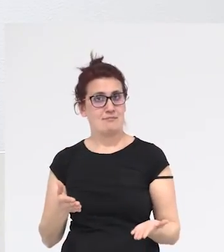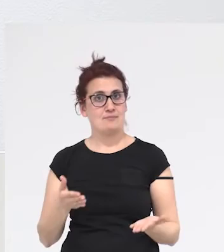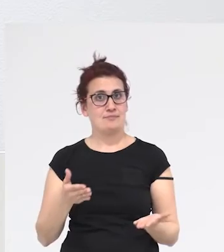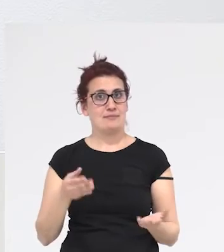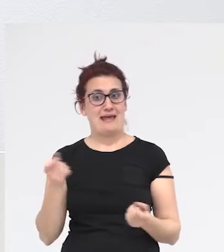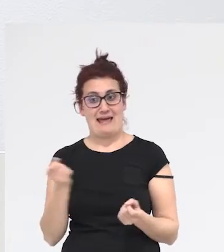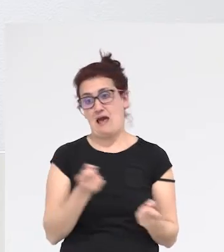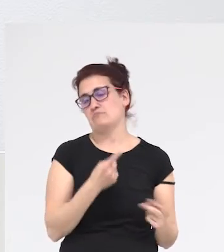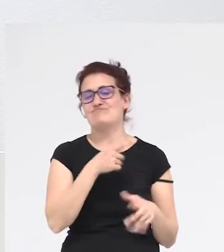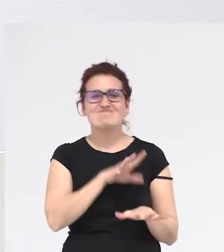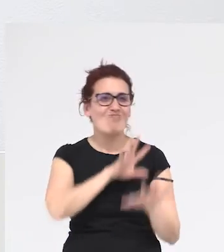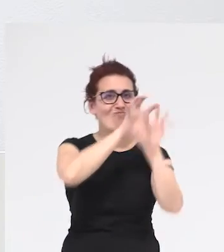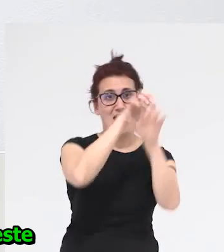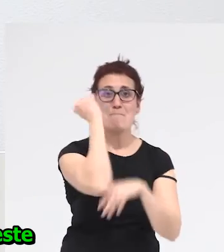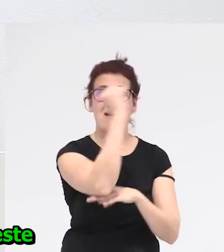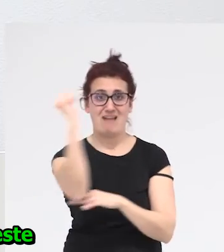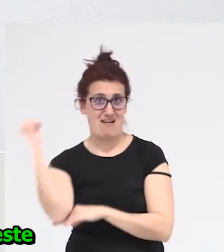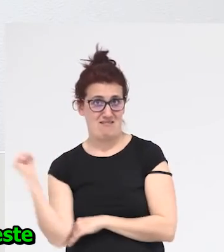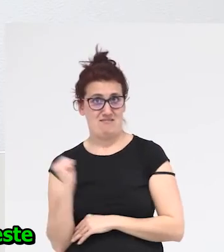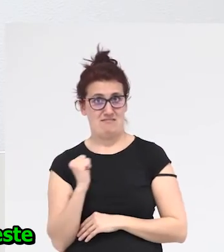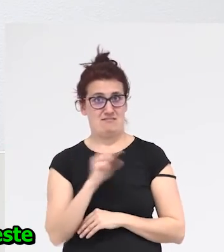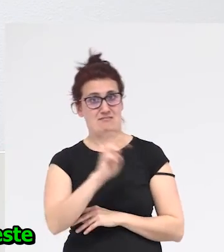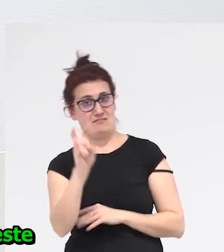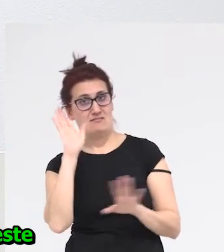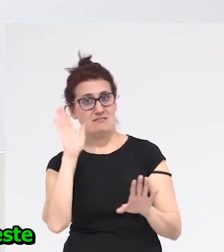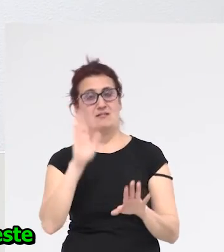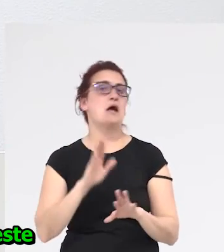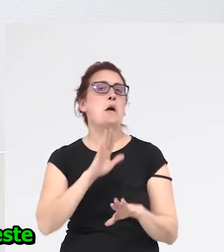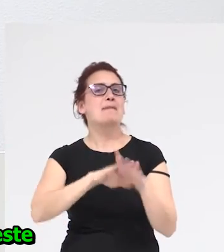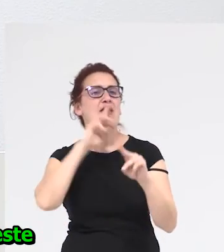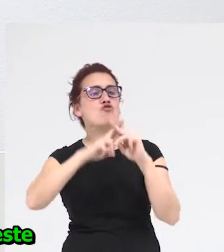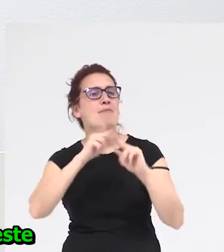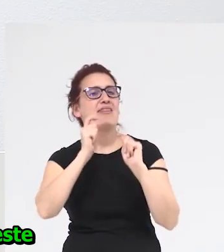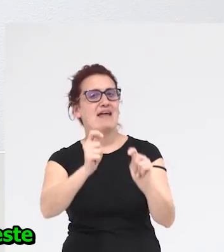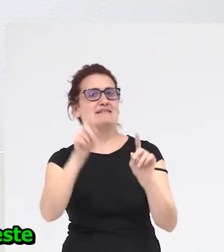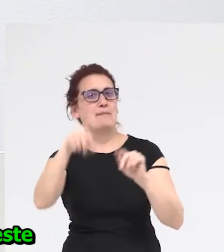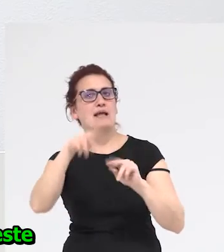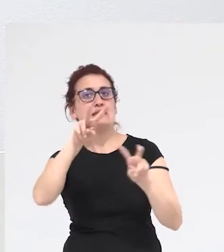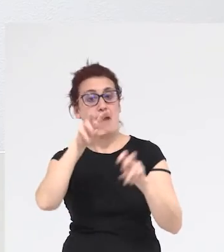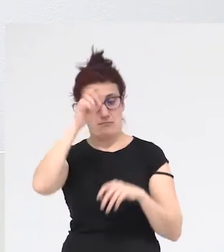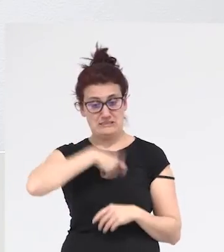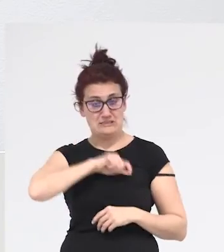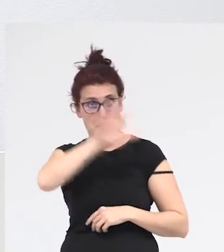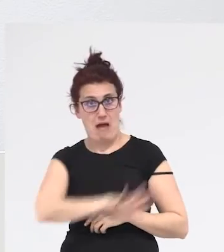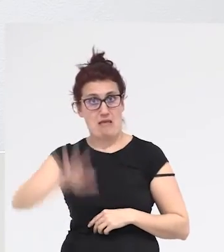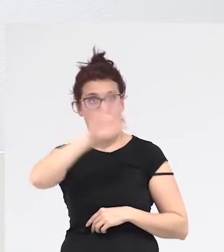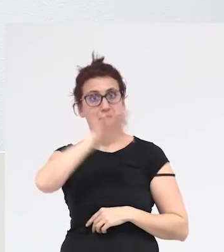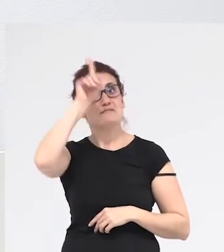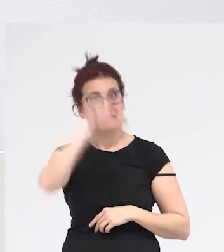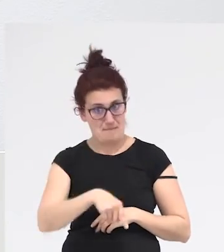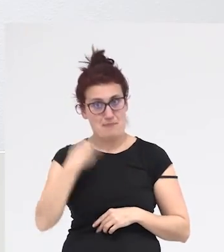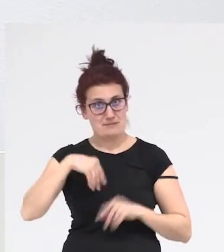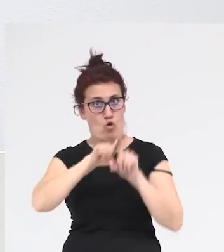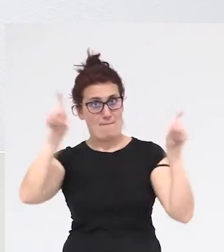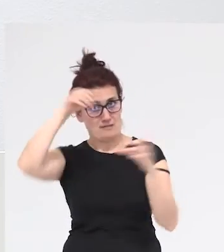que fue a conquistar y a matar. Y para nombrar también que, por ejemplo, territorios como este también fueron parte de esa